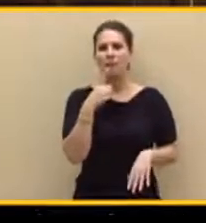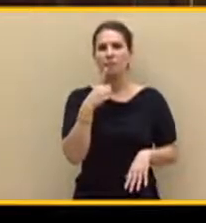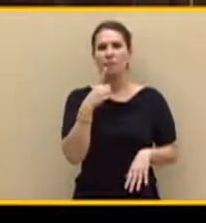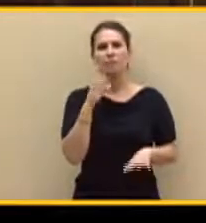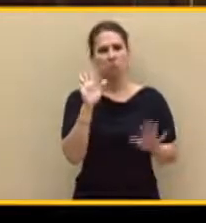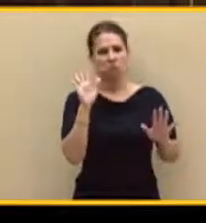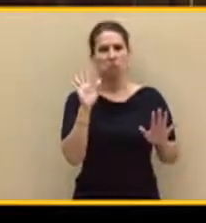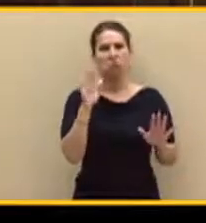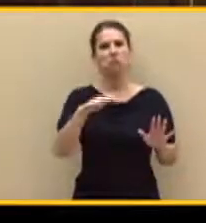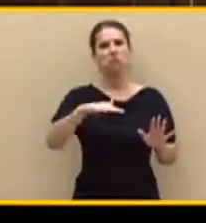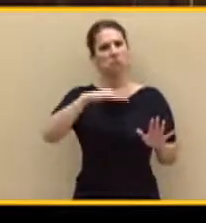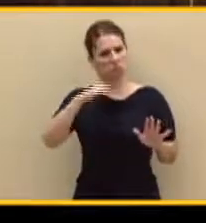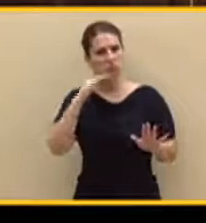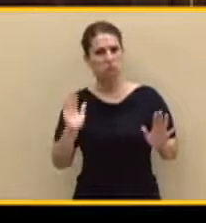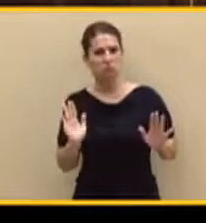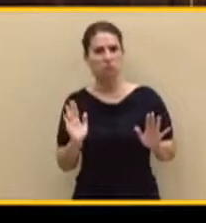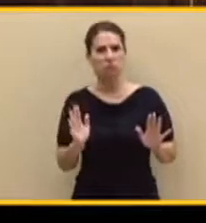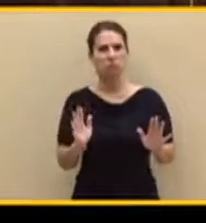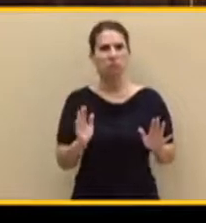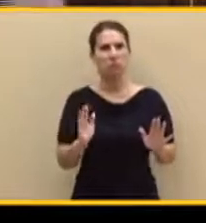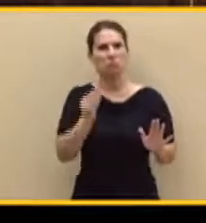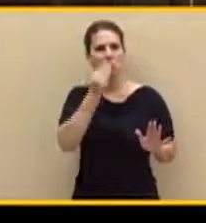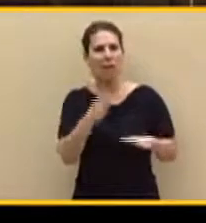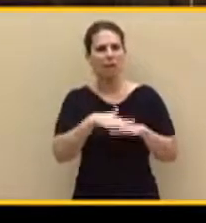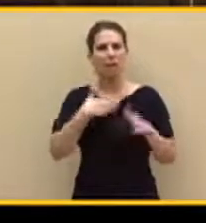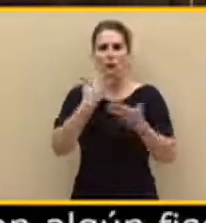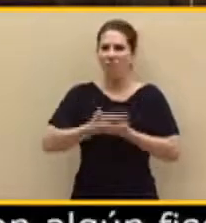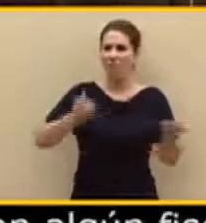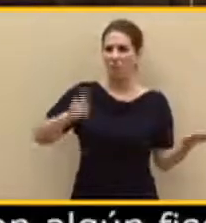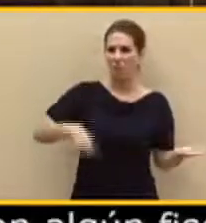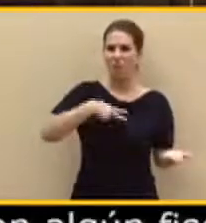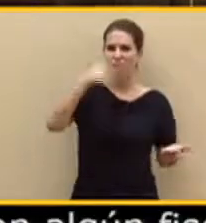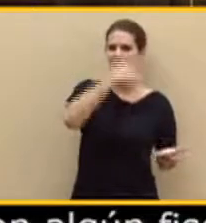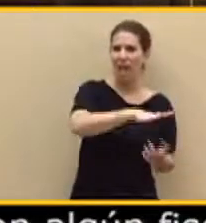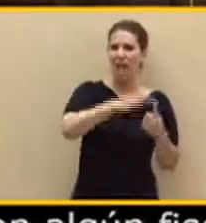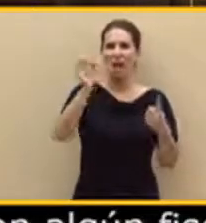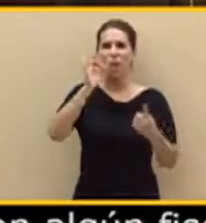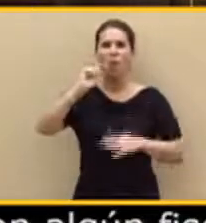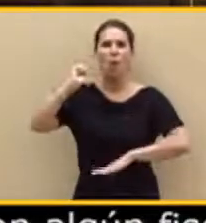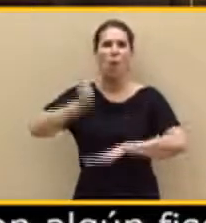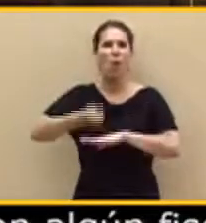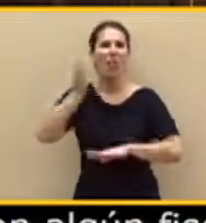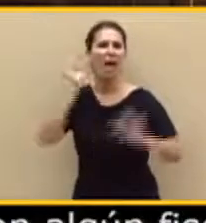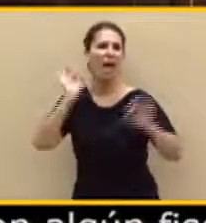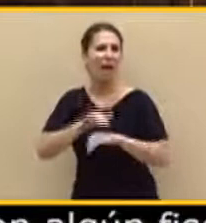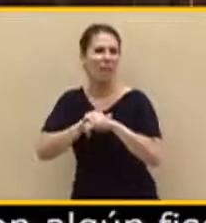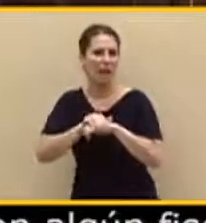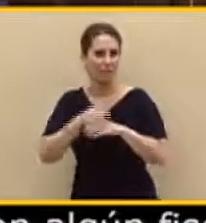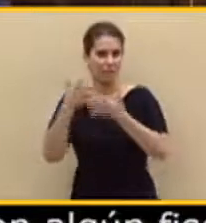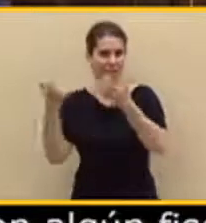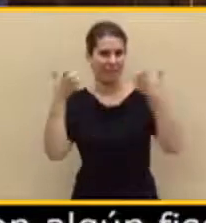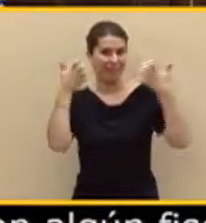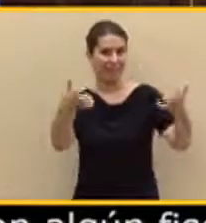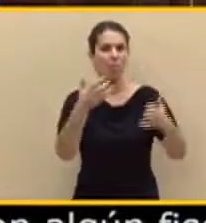nunca está de más tener confianza con algún fiscal o con alguna jueza amiga, cito literal, a quien poder pedir de vez en cuando alguna